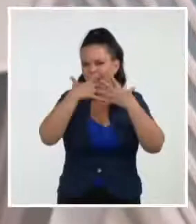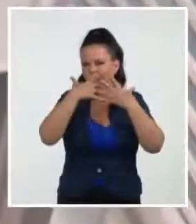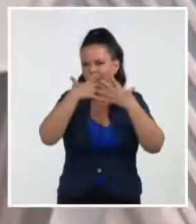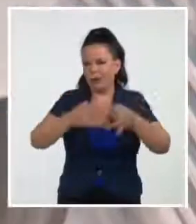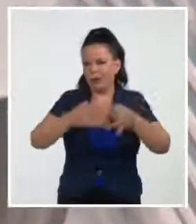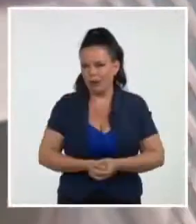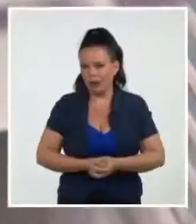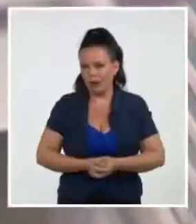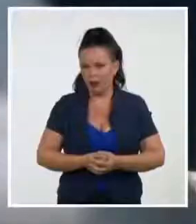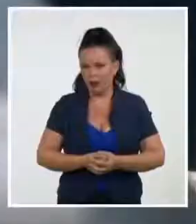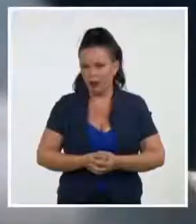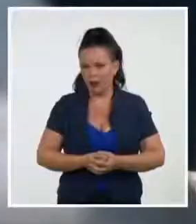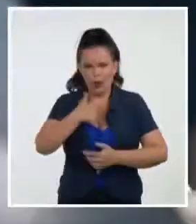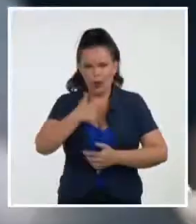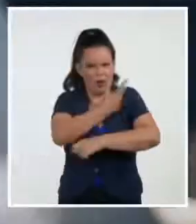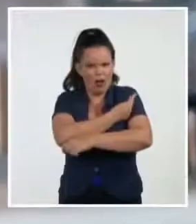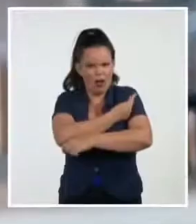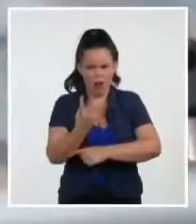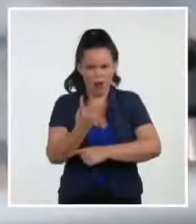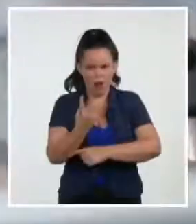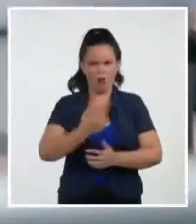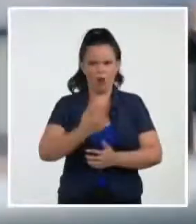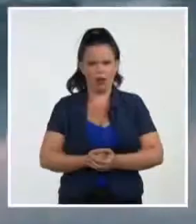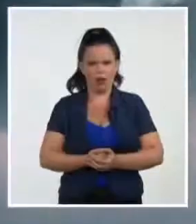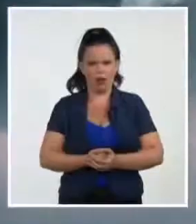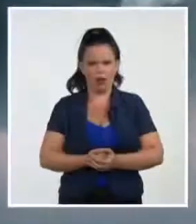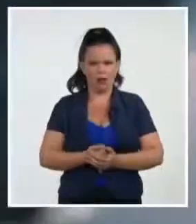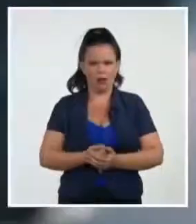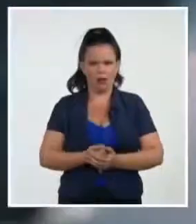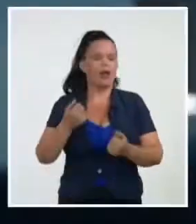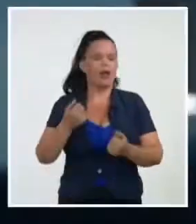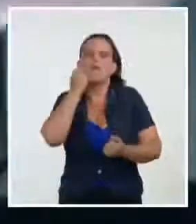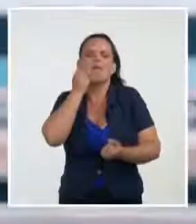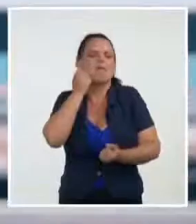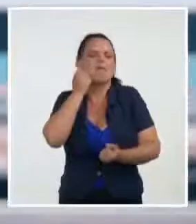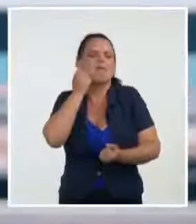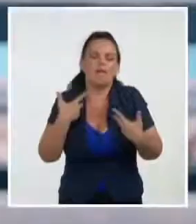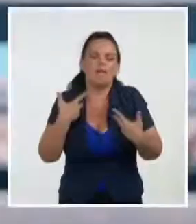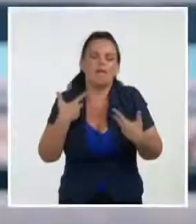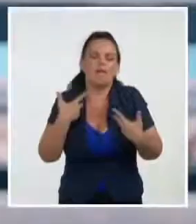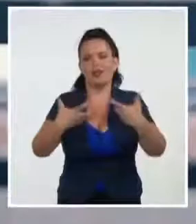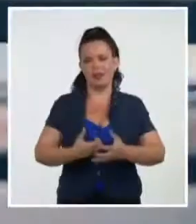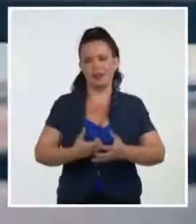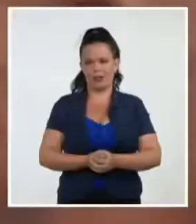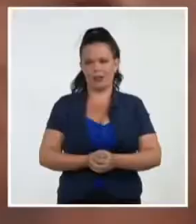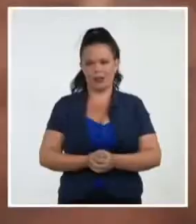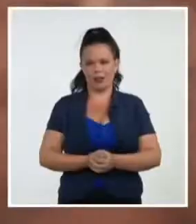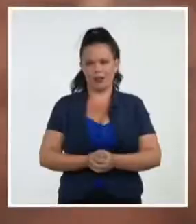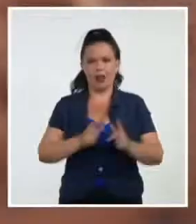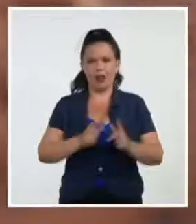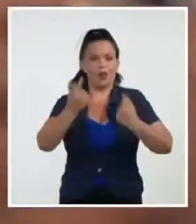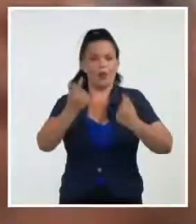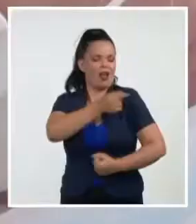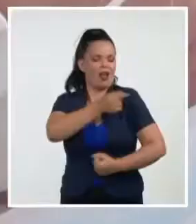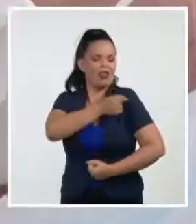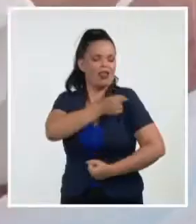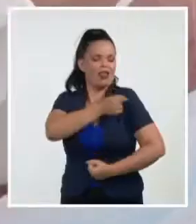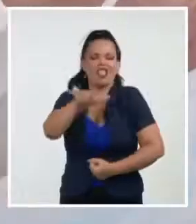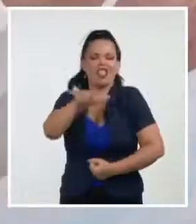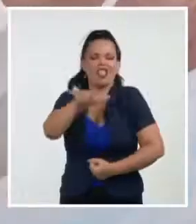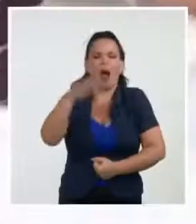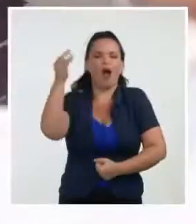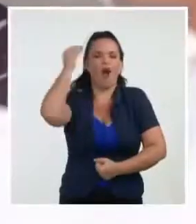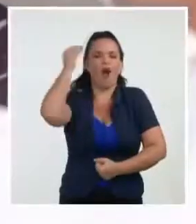vacuna? Creo que más, mucho más. Voy a llevar en mi hombro una dosis de conocimientos,